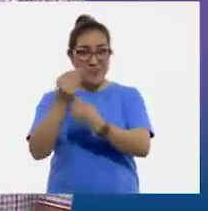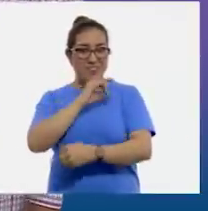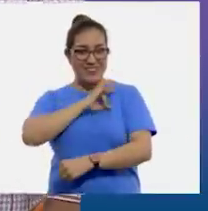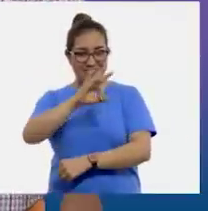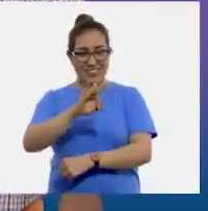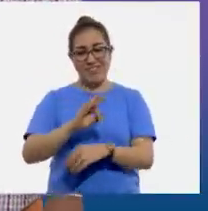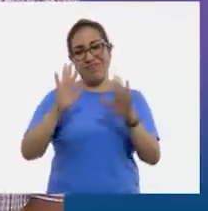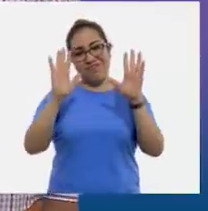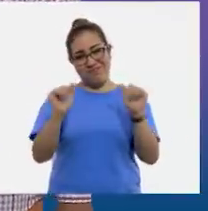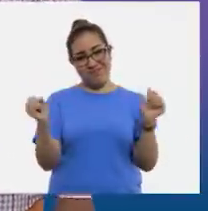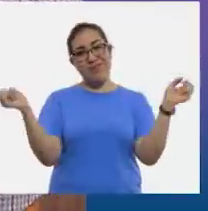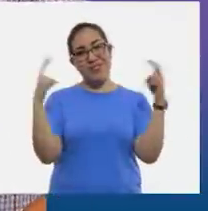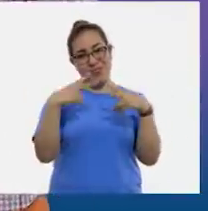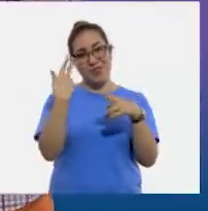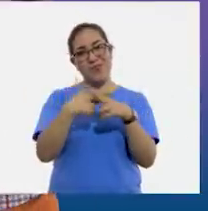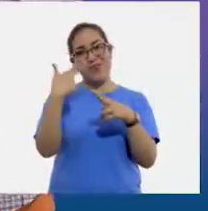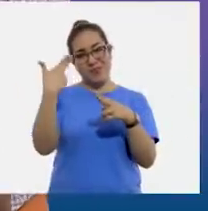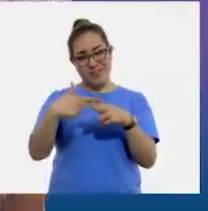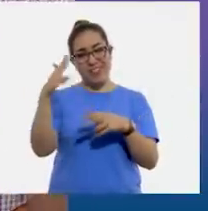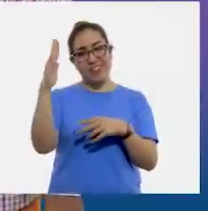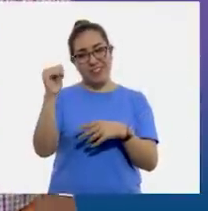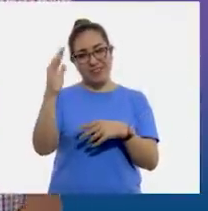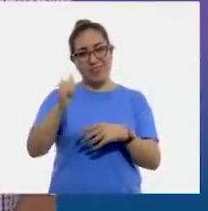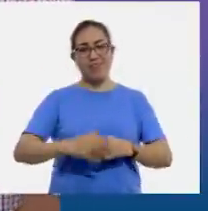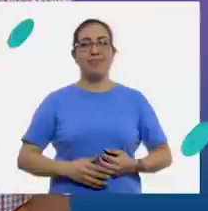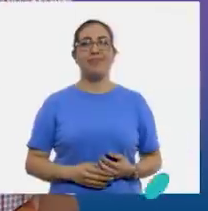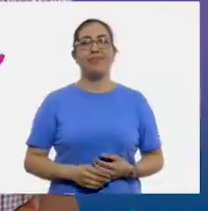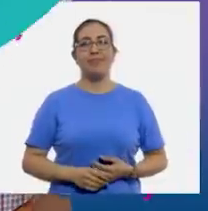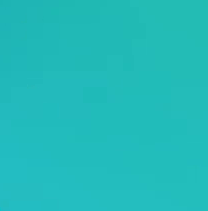por hoy. Soy el maestro David y nos vemos en la próxima.